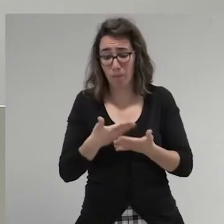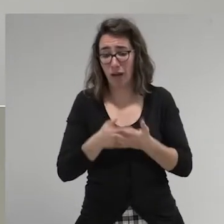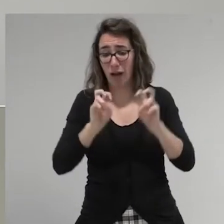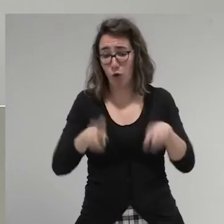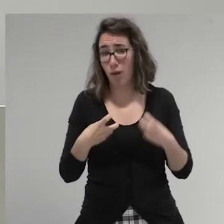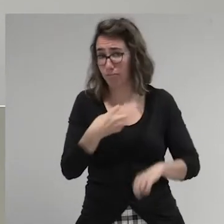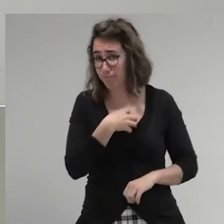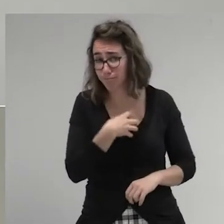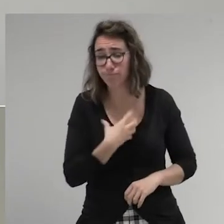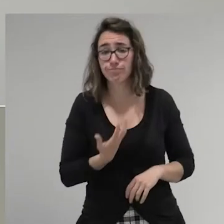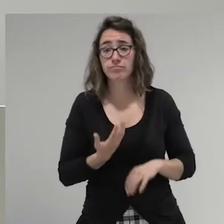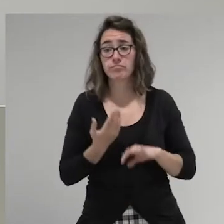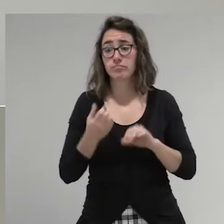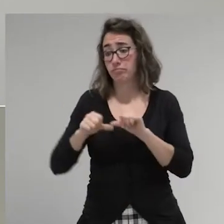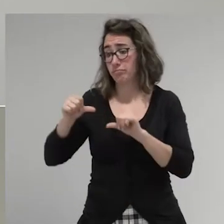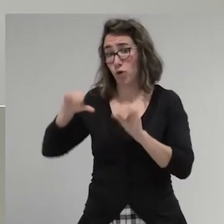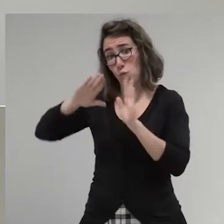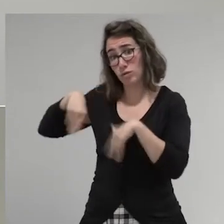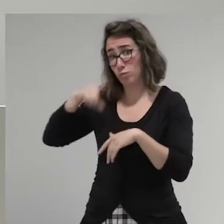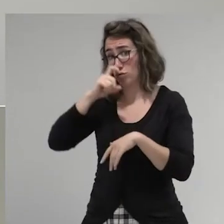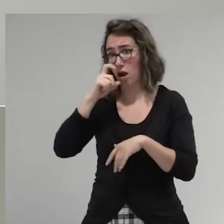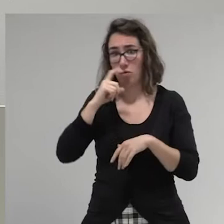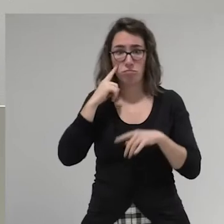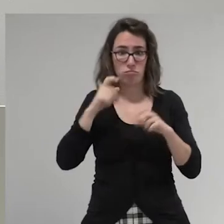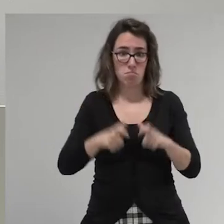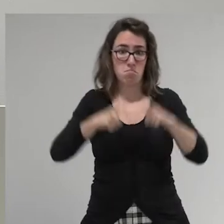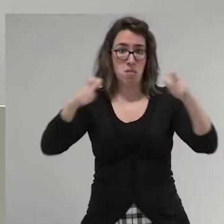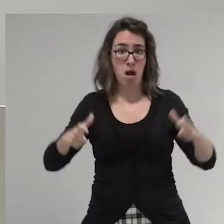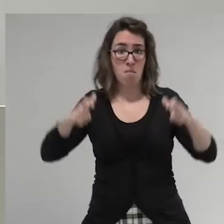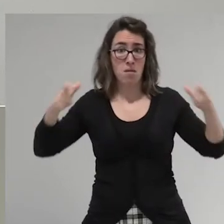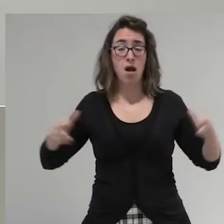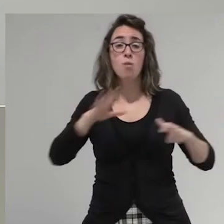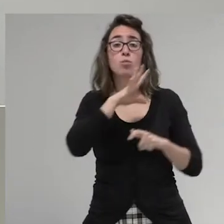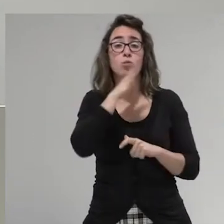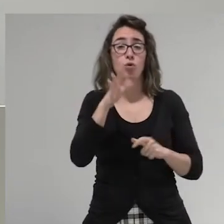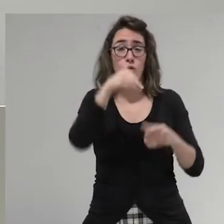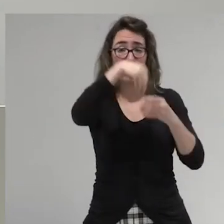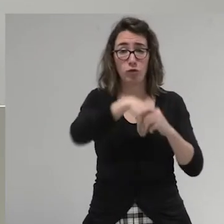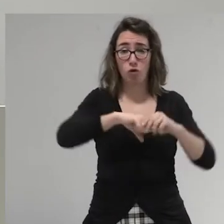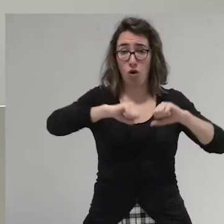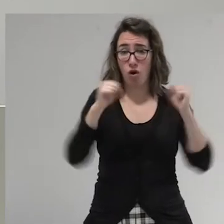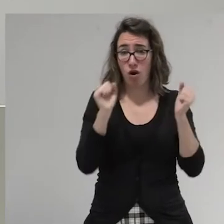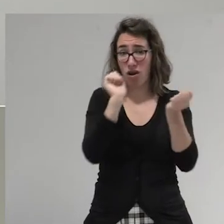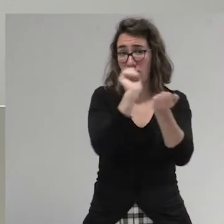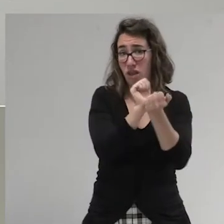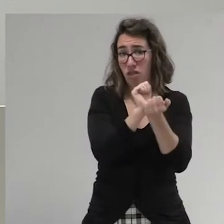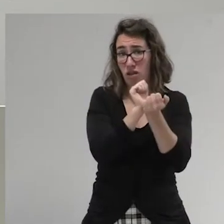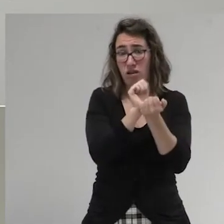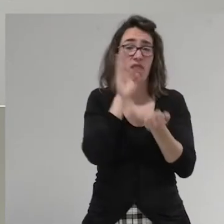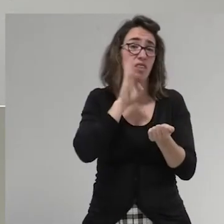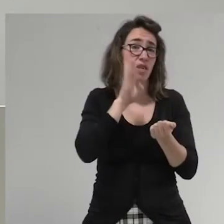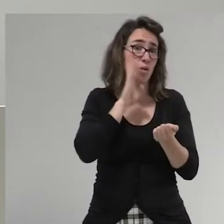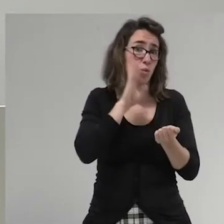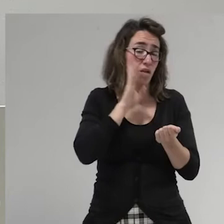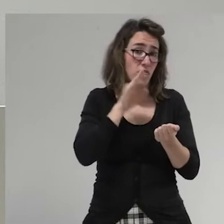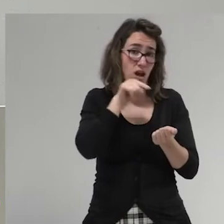Y luego en estos últimos años pues han redoblado porque ahora la delincuencia común en cárceles es susceptible de ser